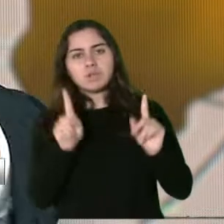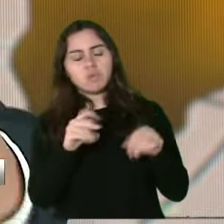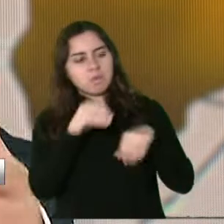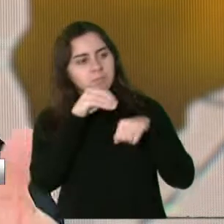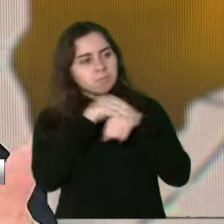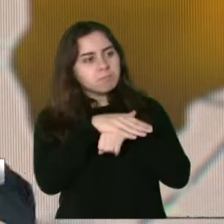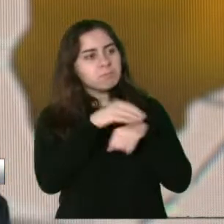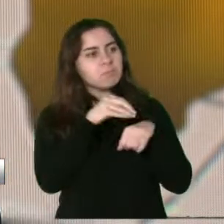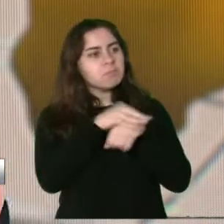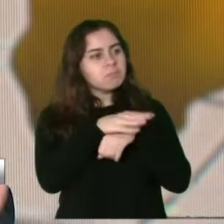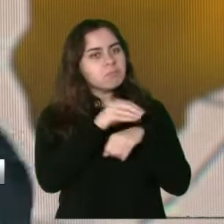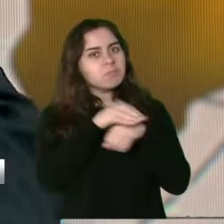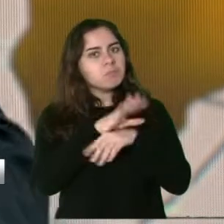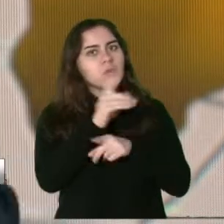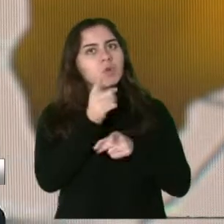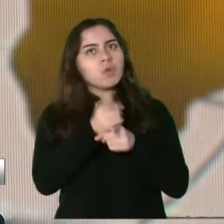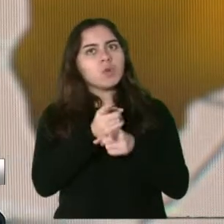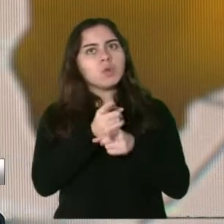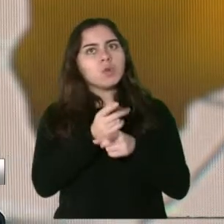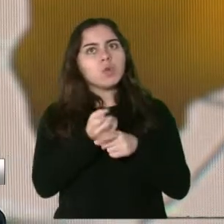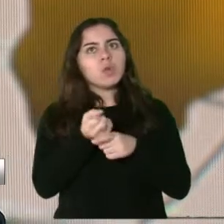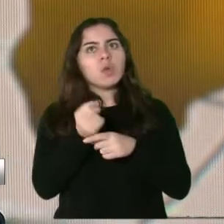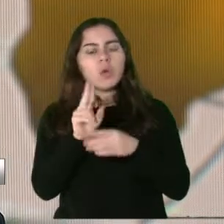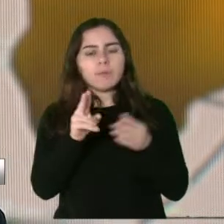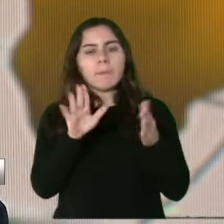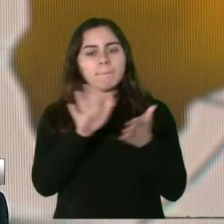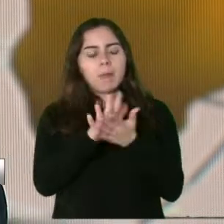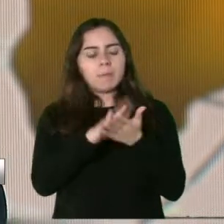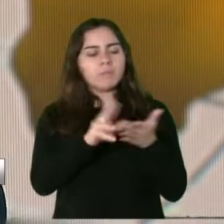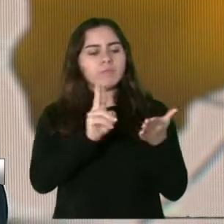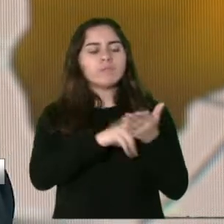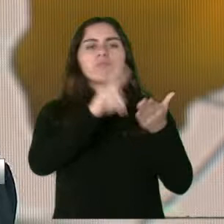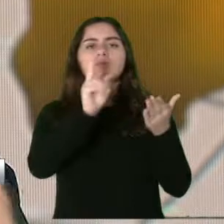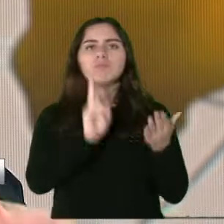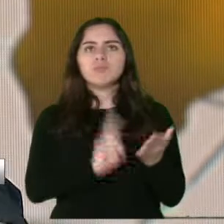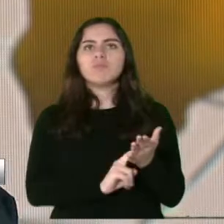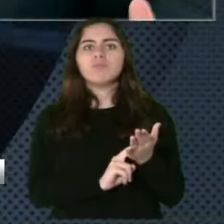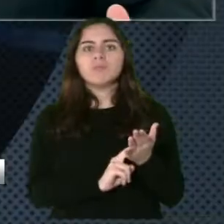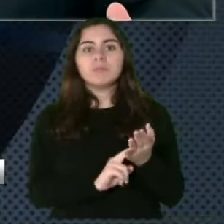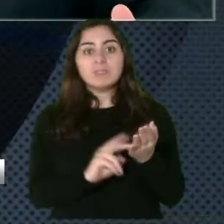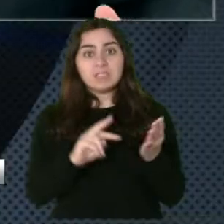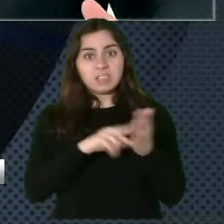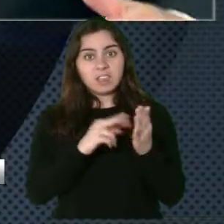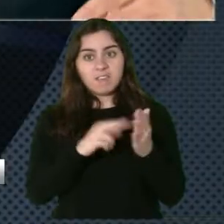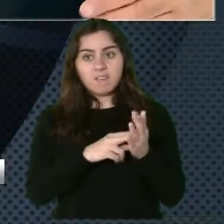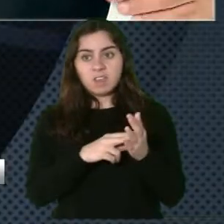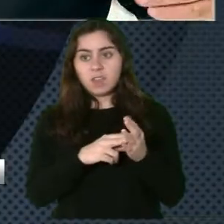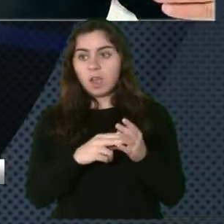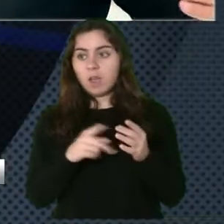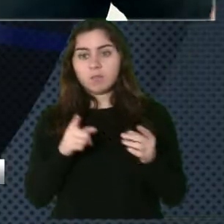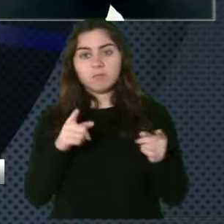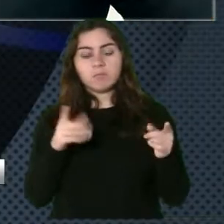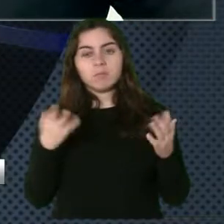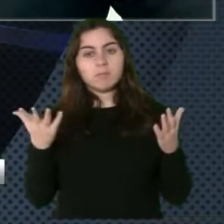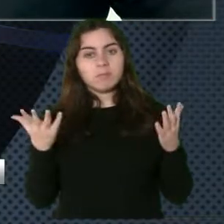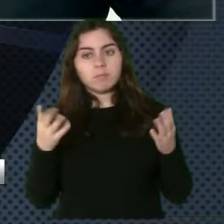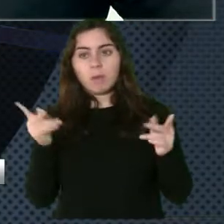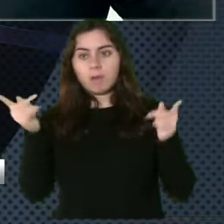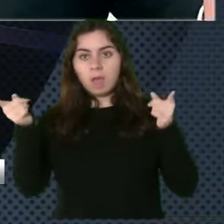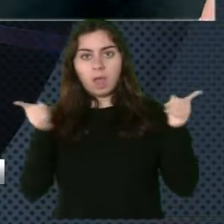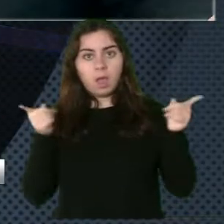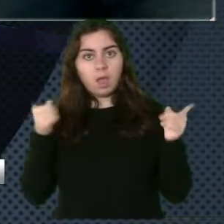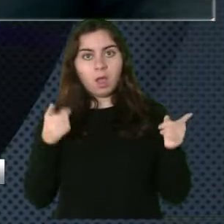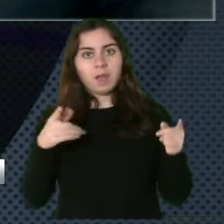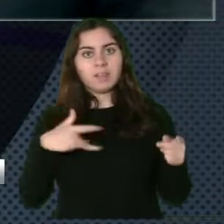una acción fundamentada en la firma del documento, complace a ambas partes. O sea, por un lado, a las personas que